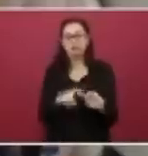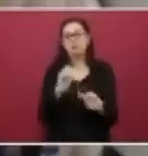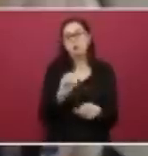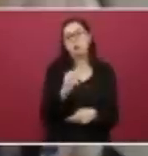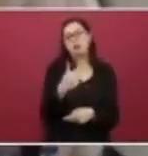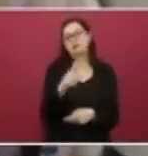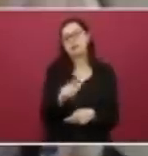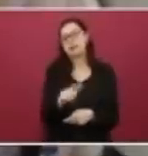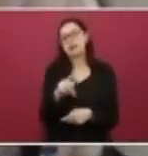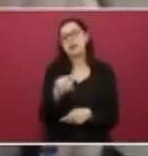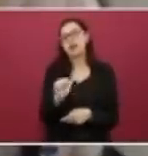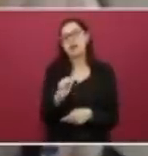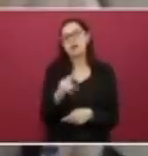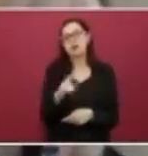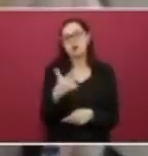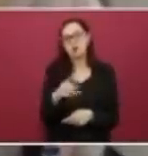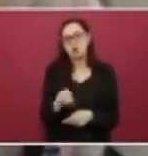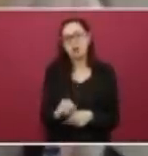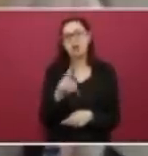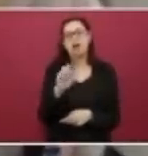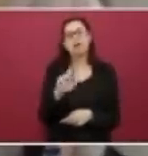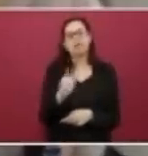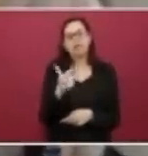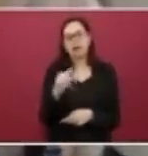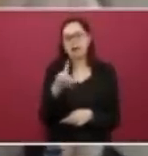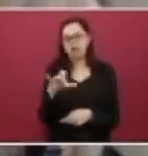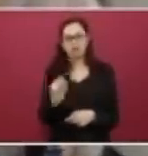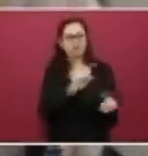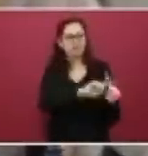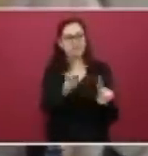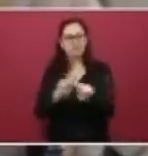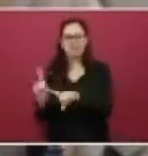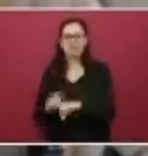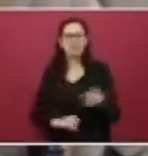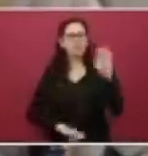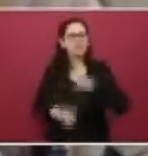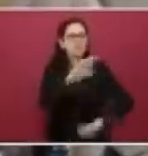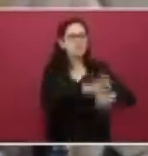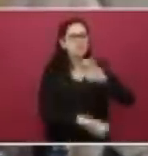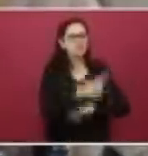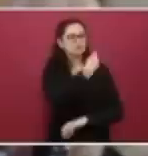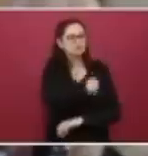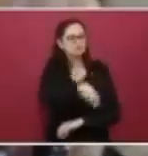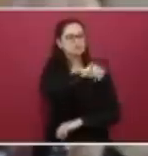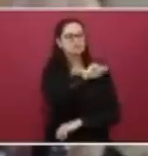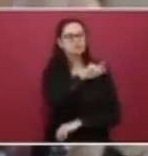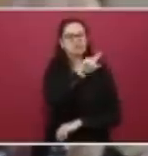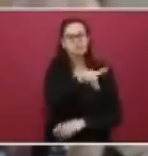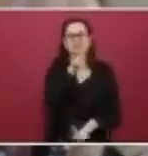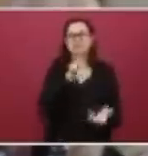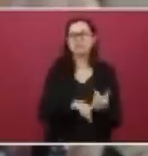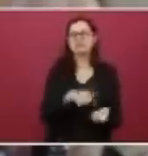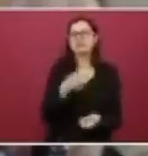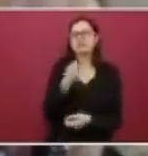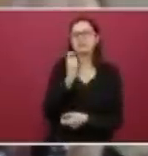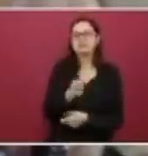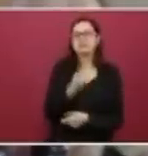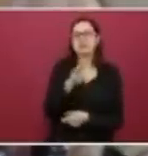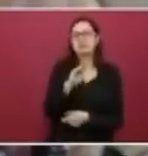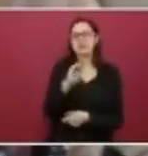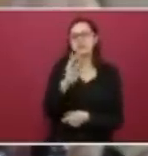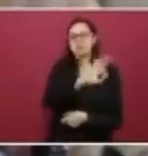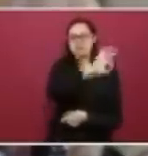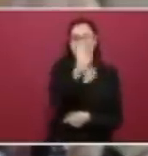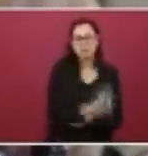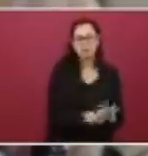abengoa aldesa dragados poniéndole como candado speedy ciegas y ocasionando que el 90% de las empresas